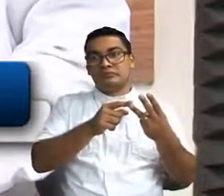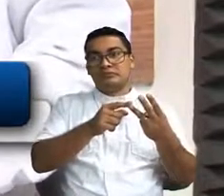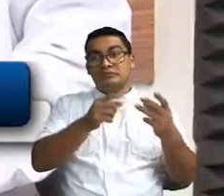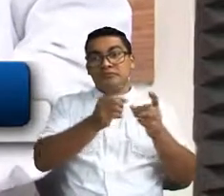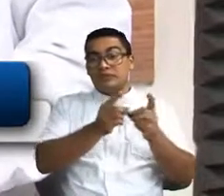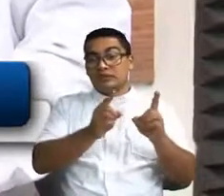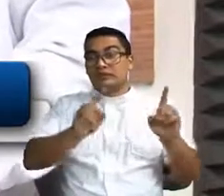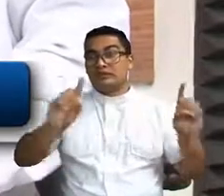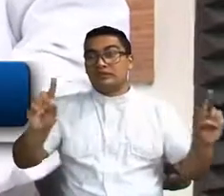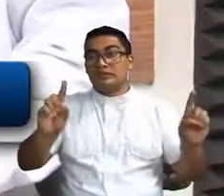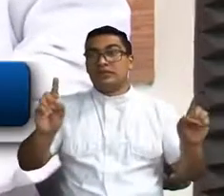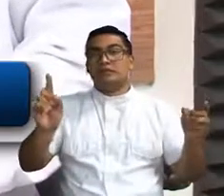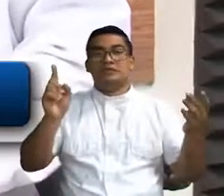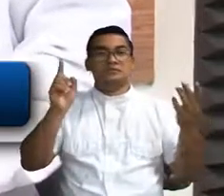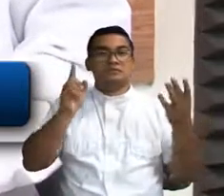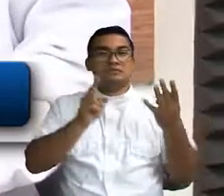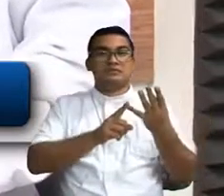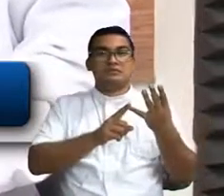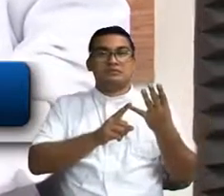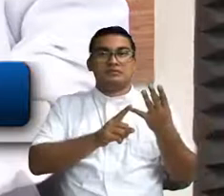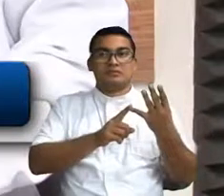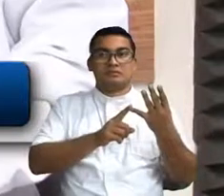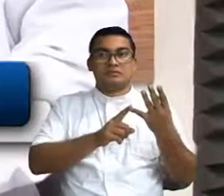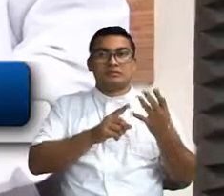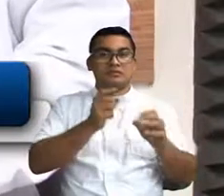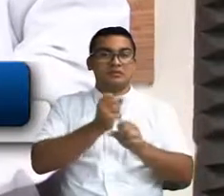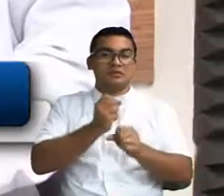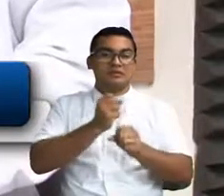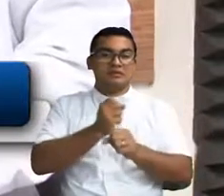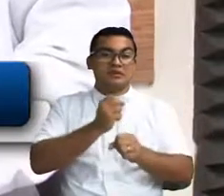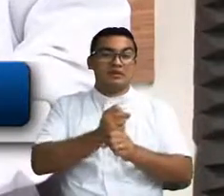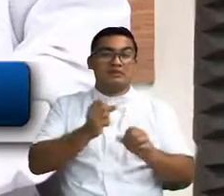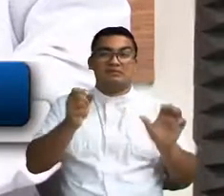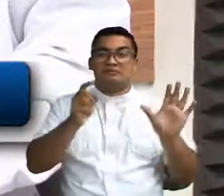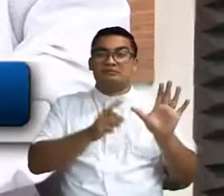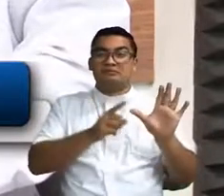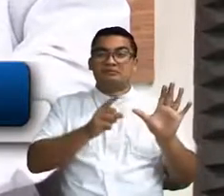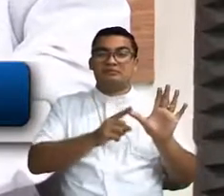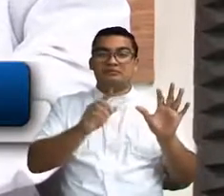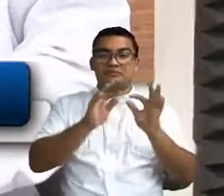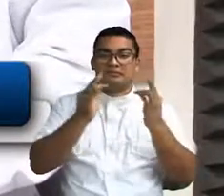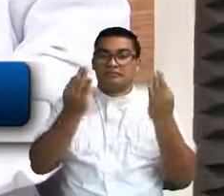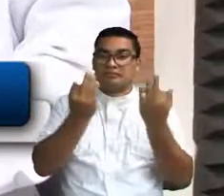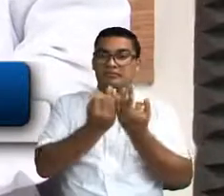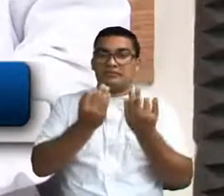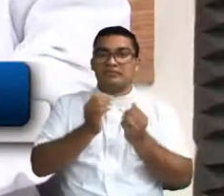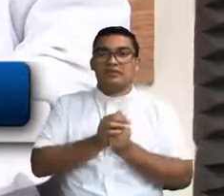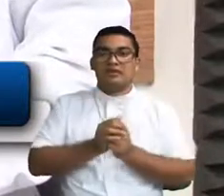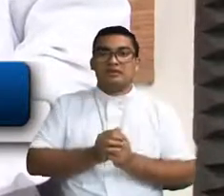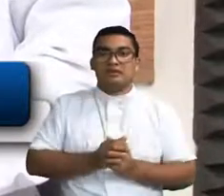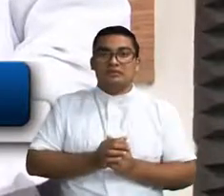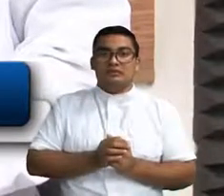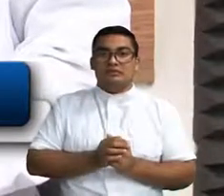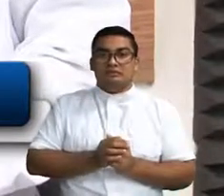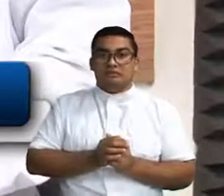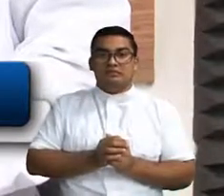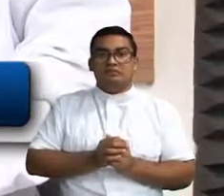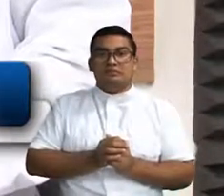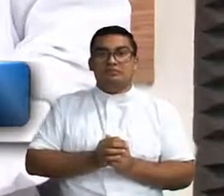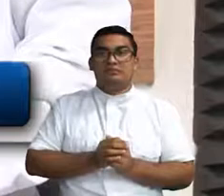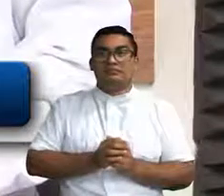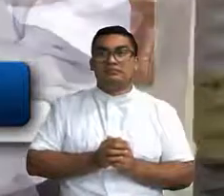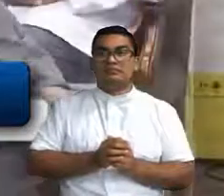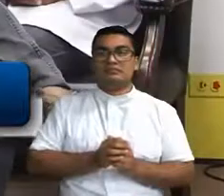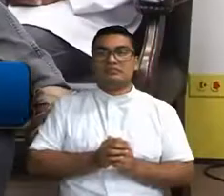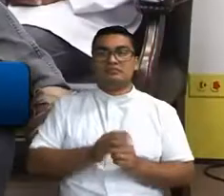separación, a la parte de los padres, y las ansiedades laborales y las ansiedades familiares. Generalizada es a